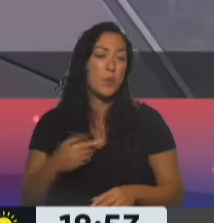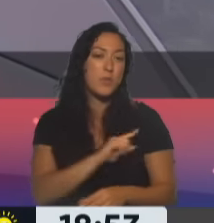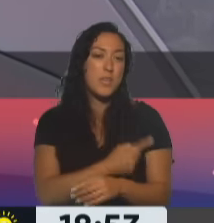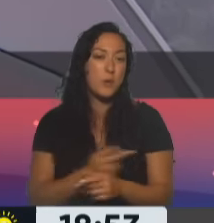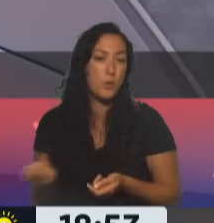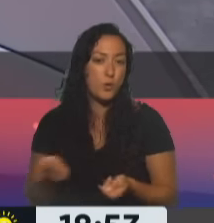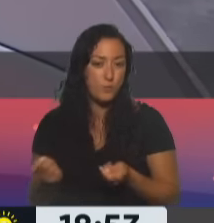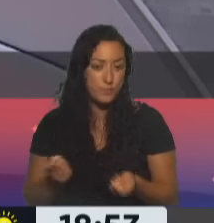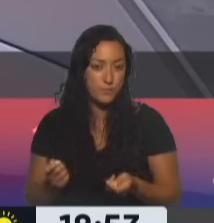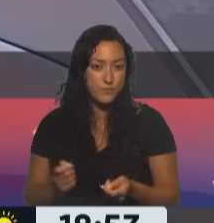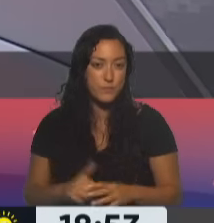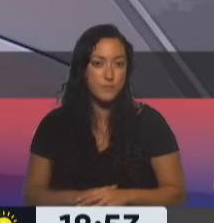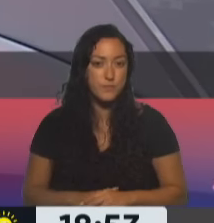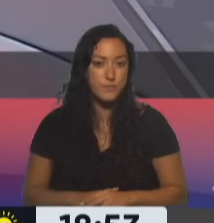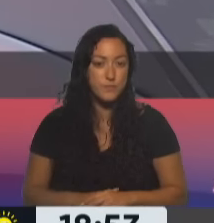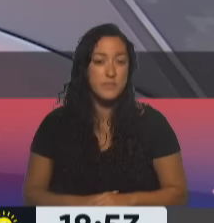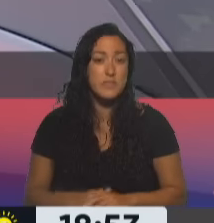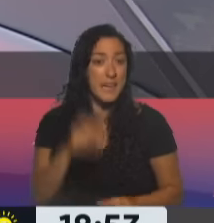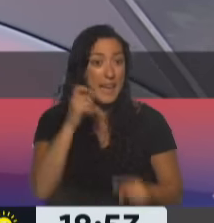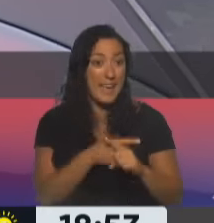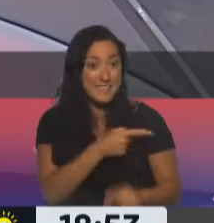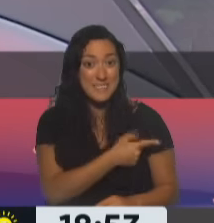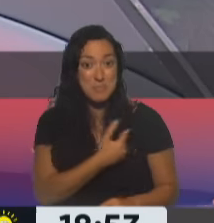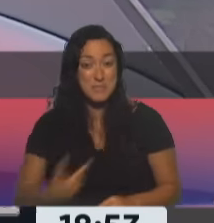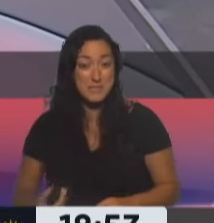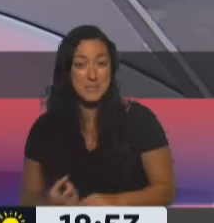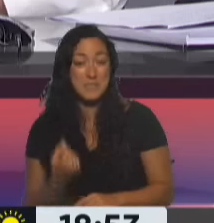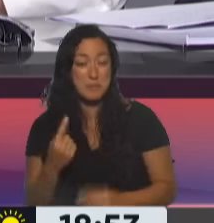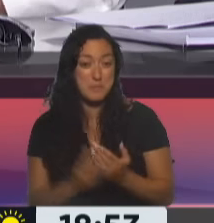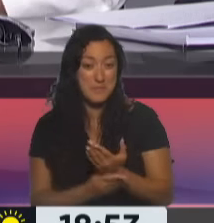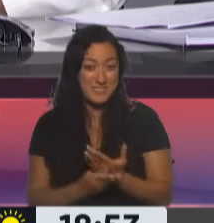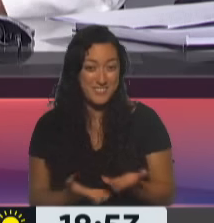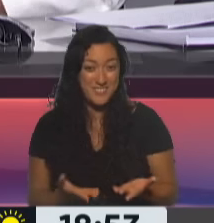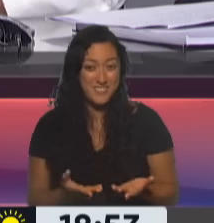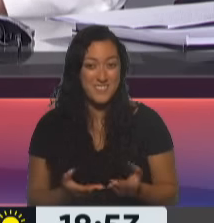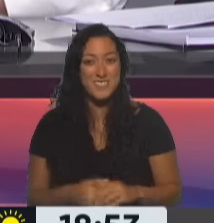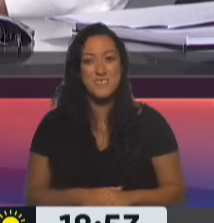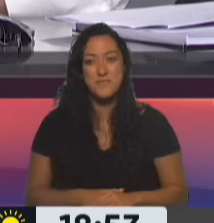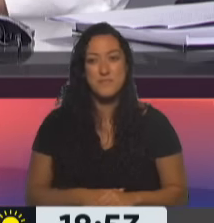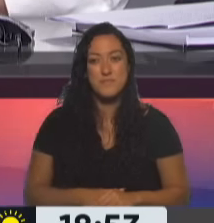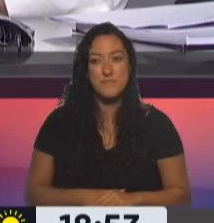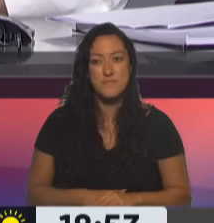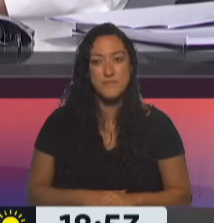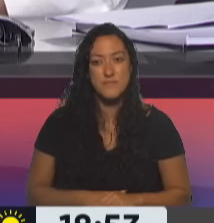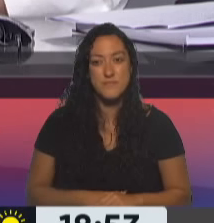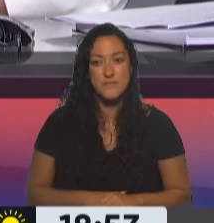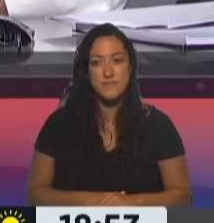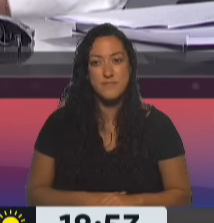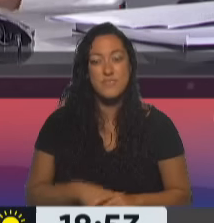El primer ministro... Que a su vez lo fue Segura también. Es un ex primer ministro. De Antonio Guterres. Correcto. Quien ahora